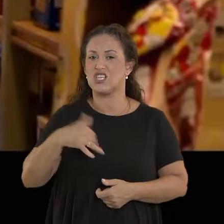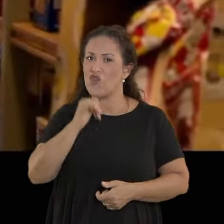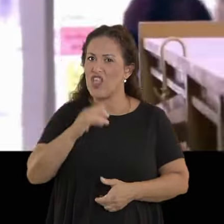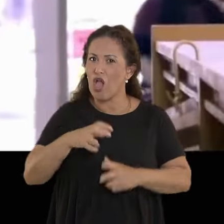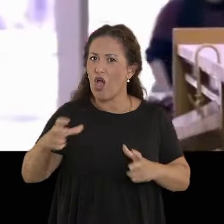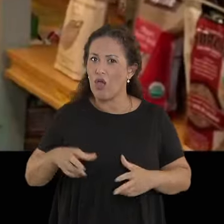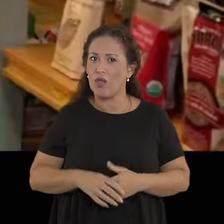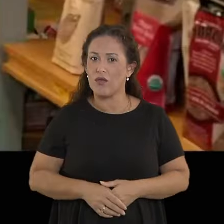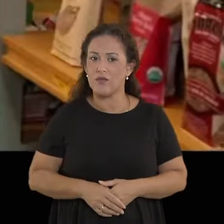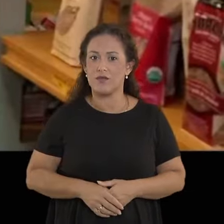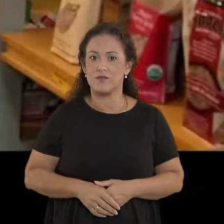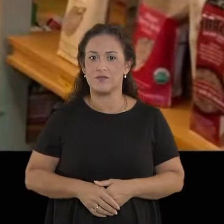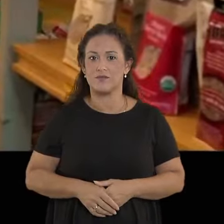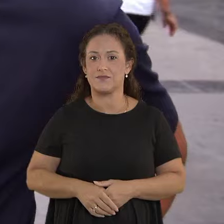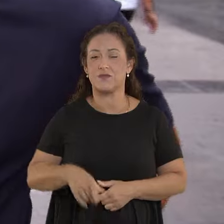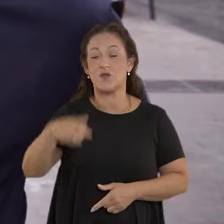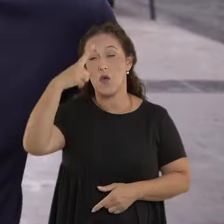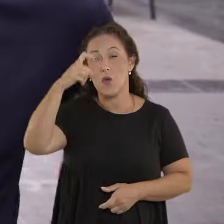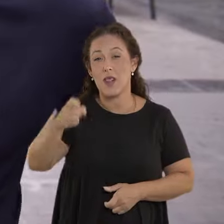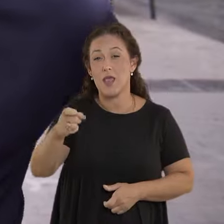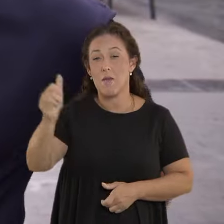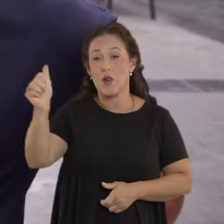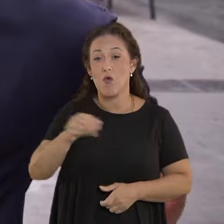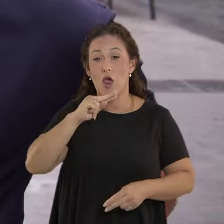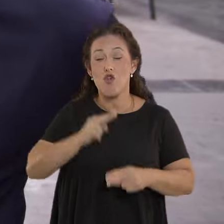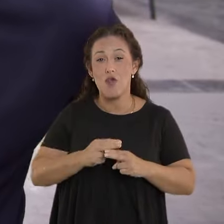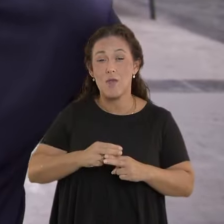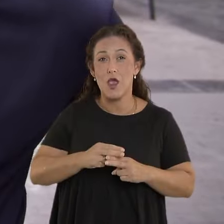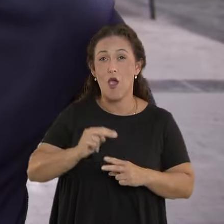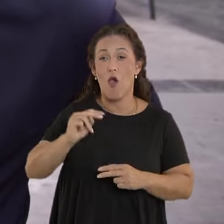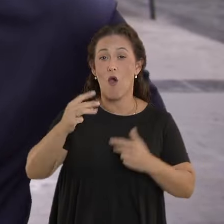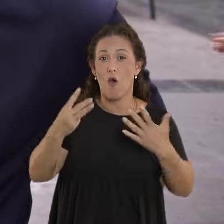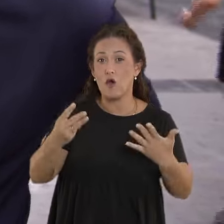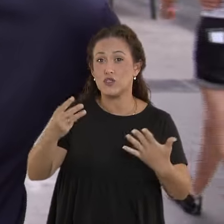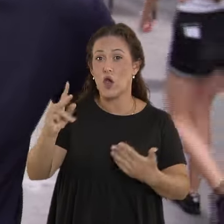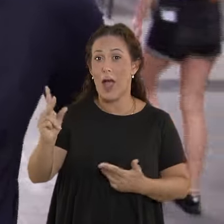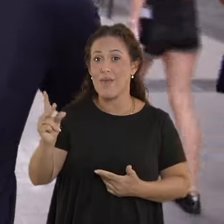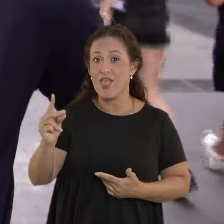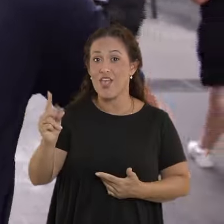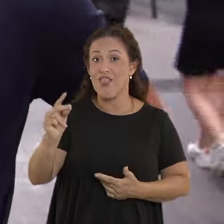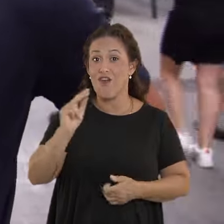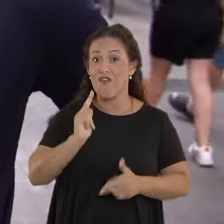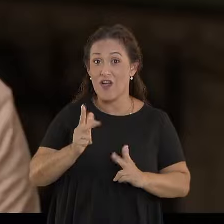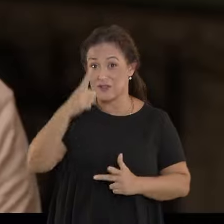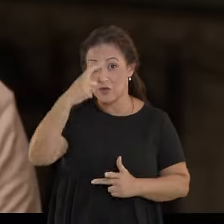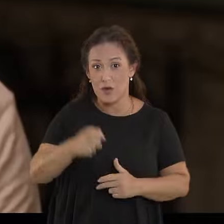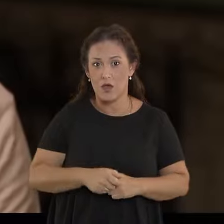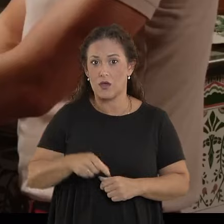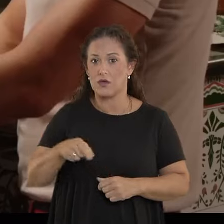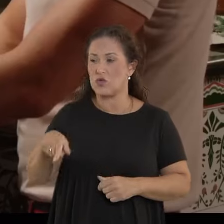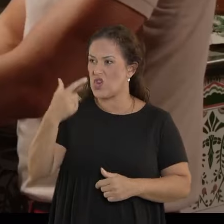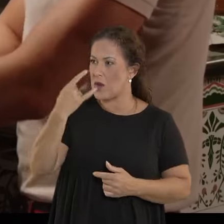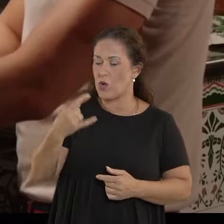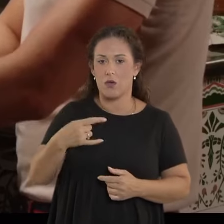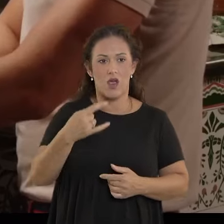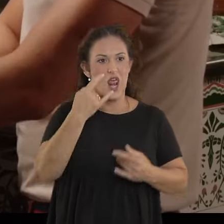Ya basta, gordito. ¿Te acuerdas esa que se llamaba Ocho Apellido? Vasco. Pues esa misma. Enamorado. ¿Cómo te vas